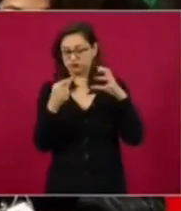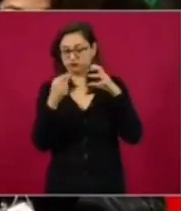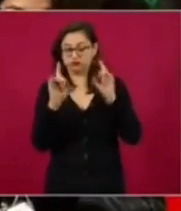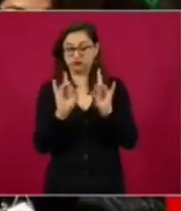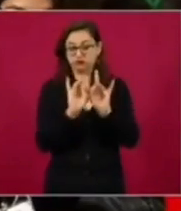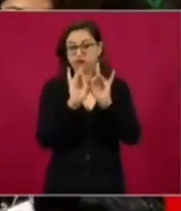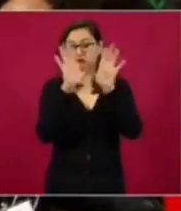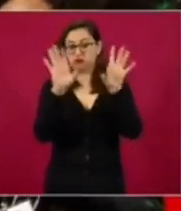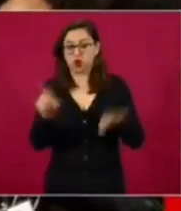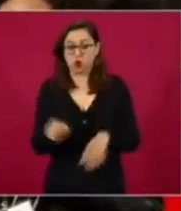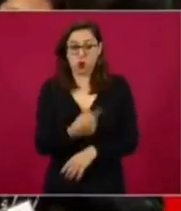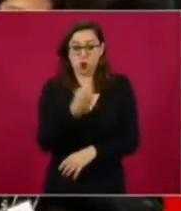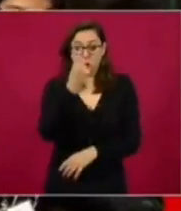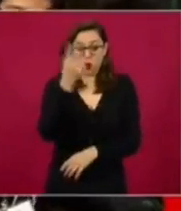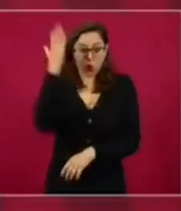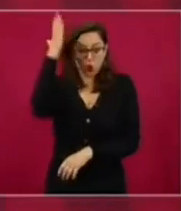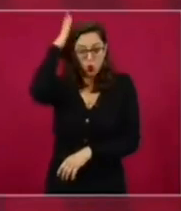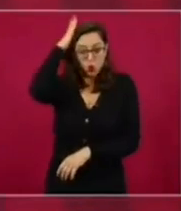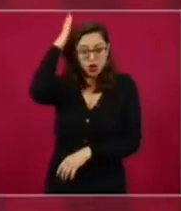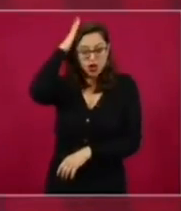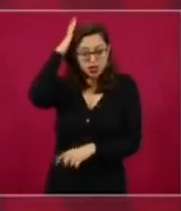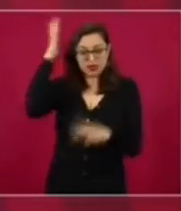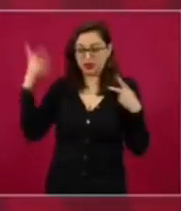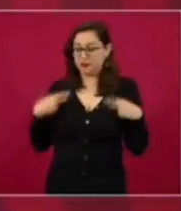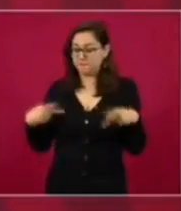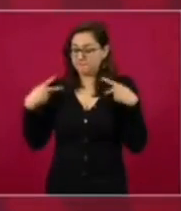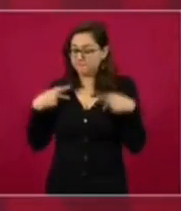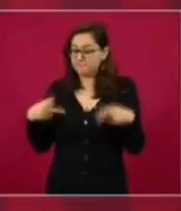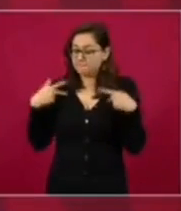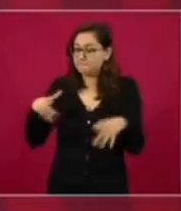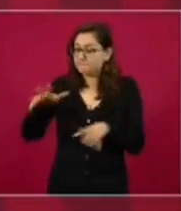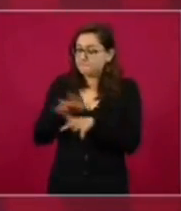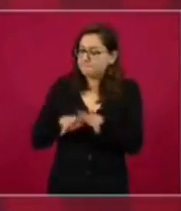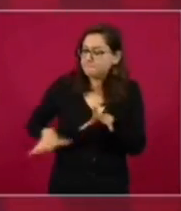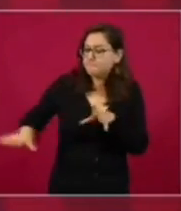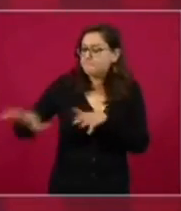los intereses del pueblo y que no se